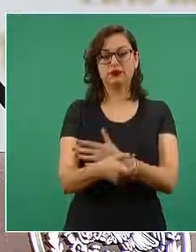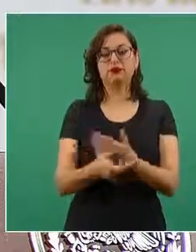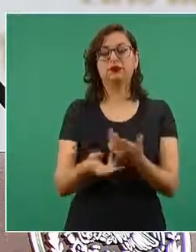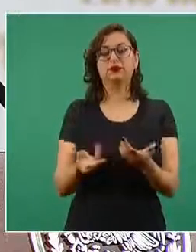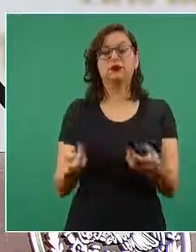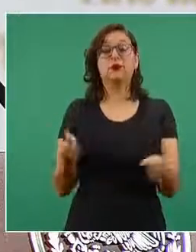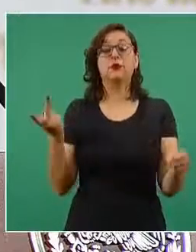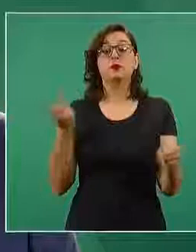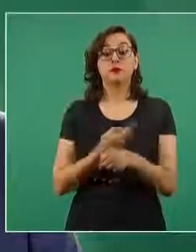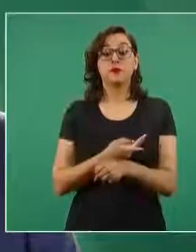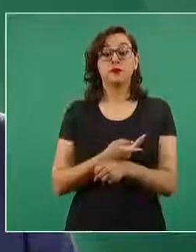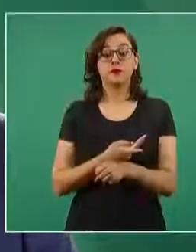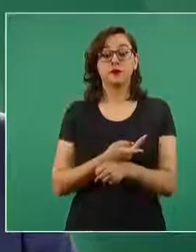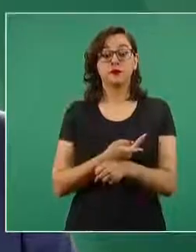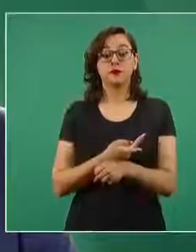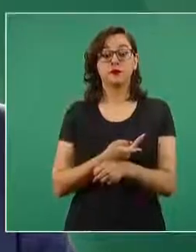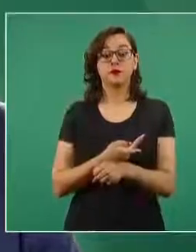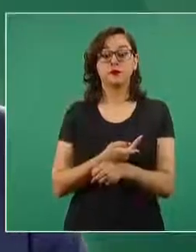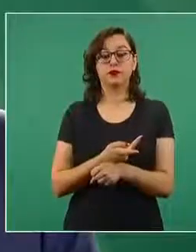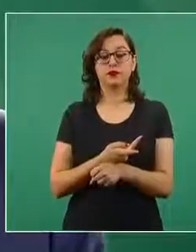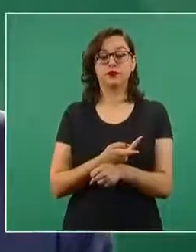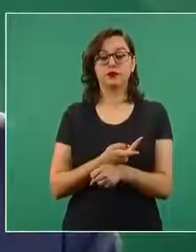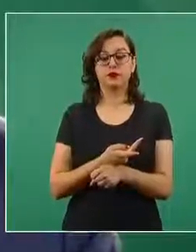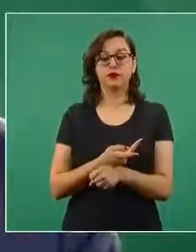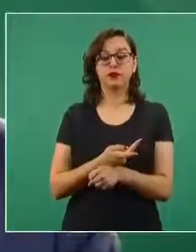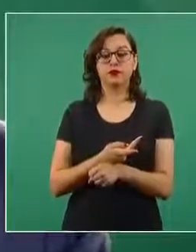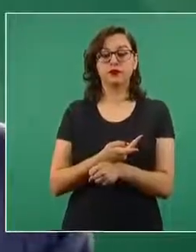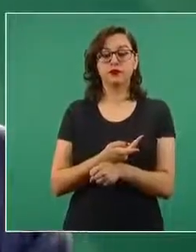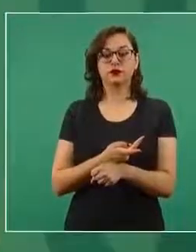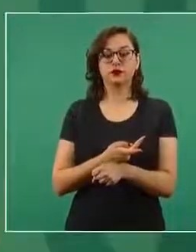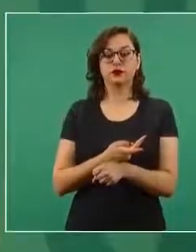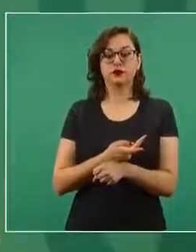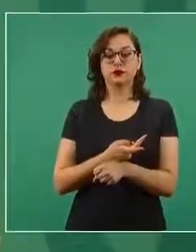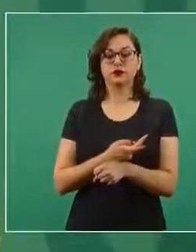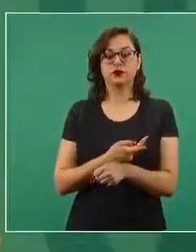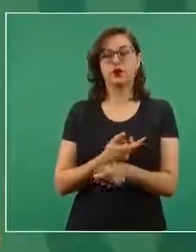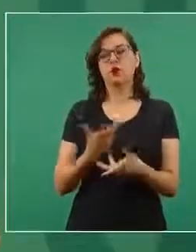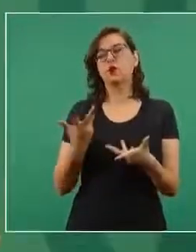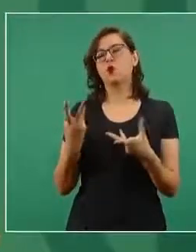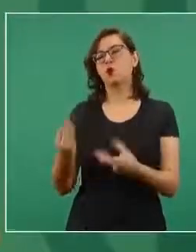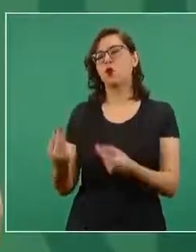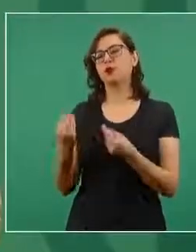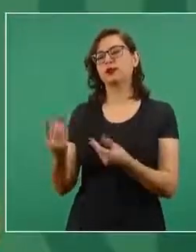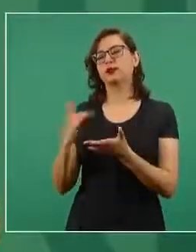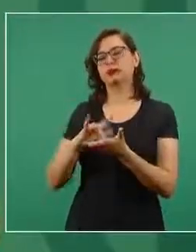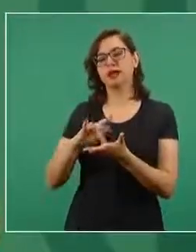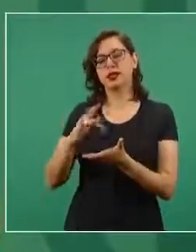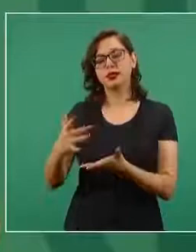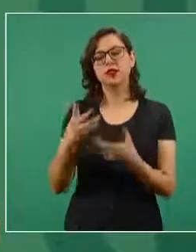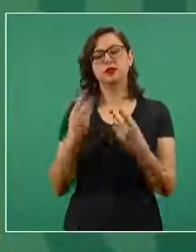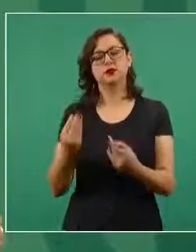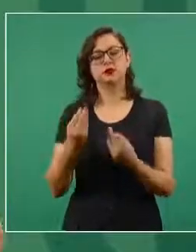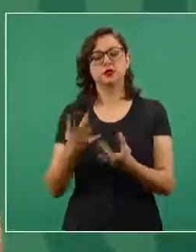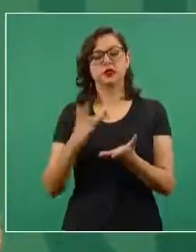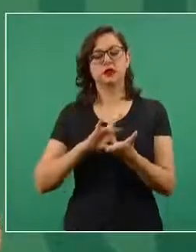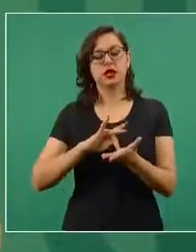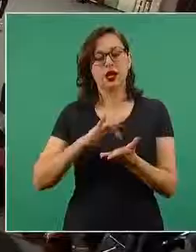y le decía de que le agradecía mucho Cerizola al gobernador